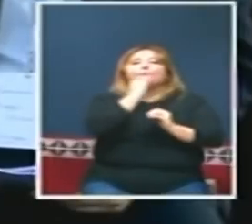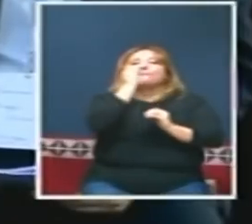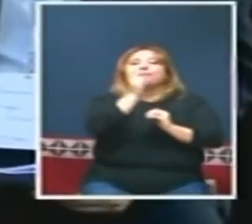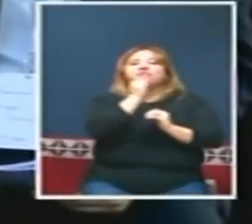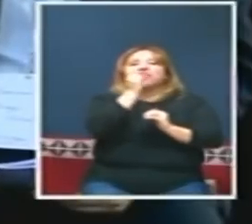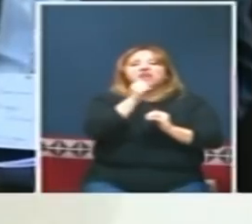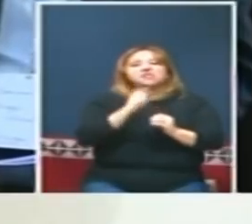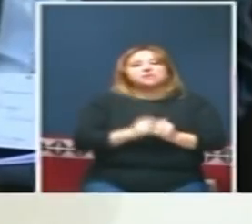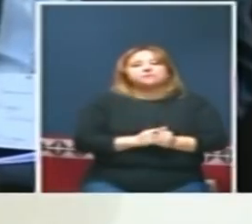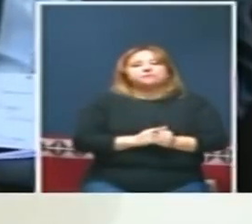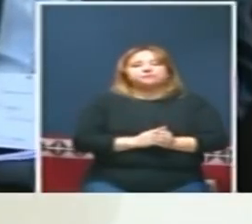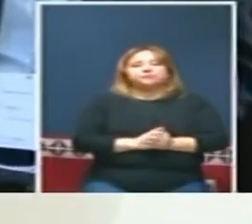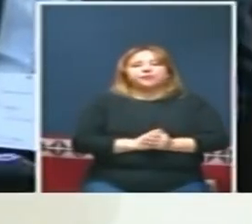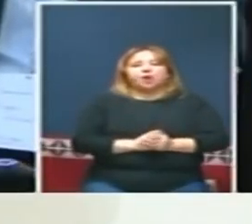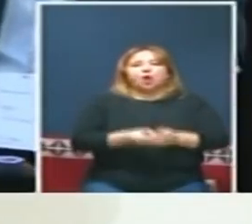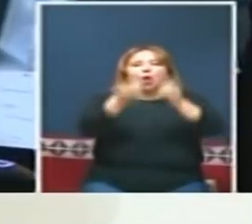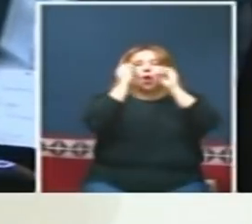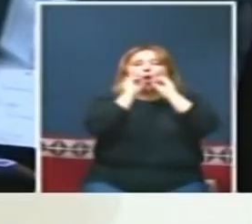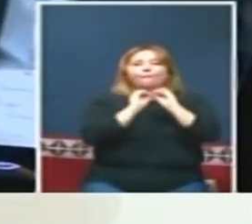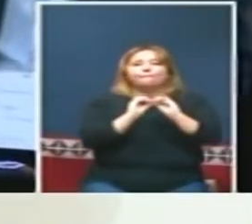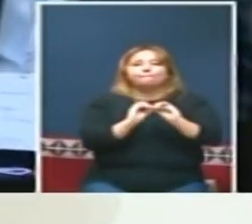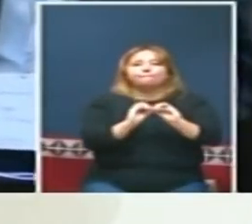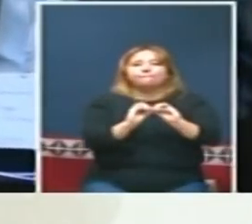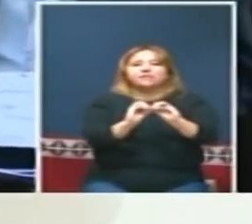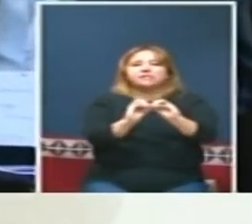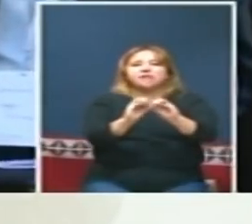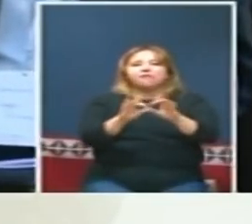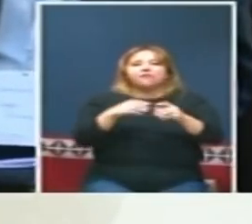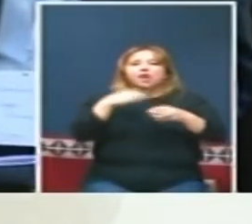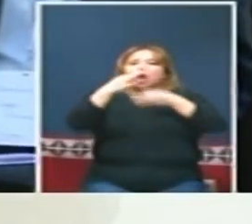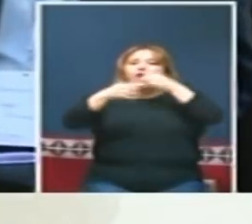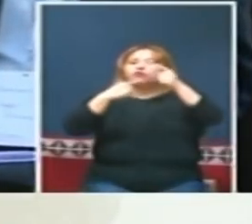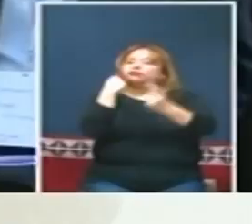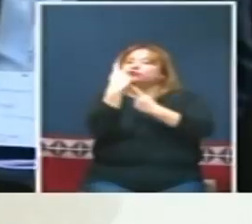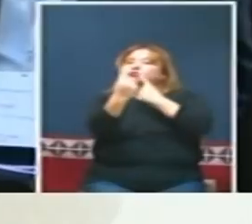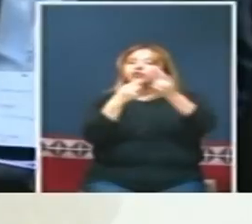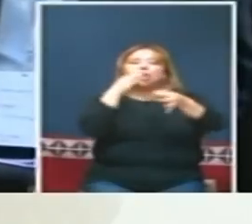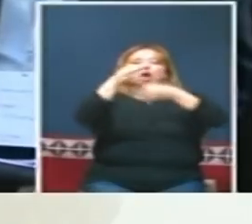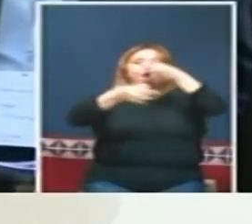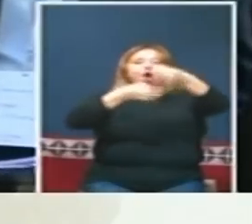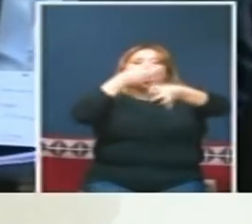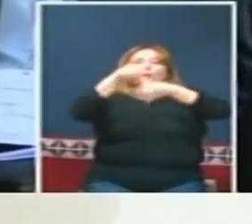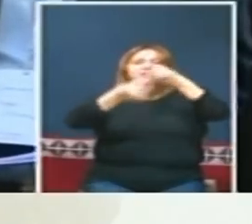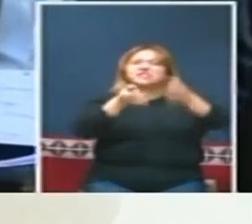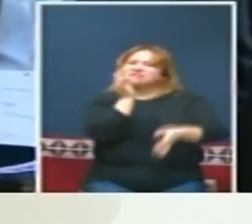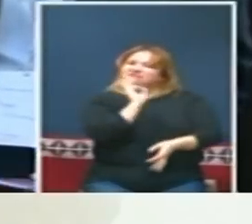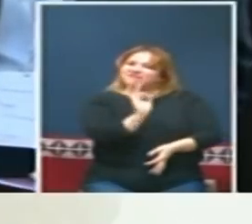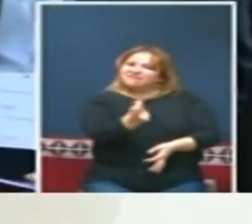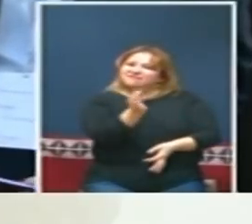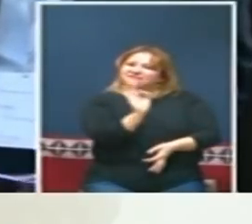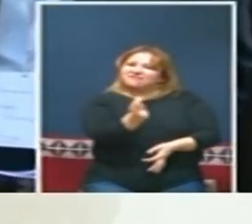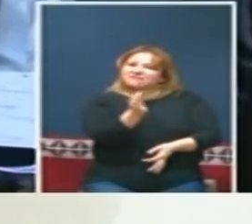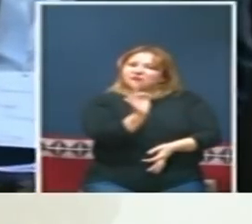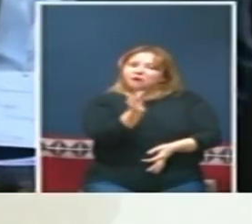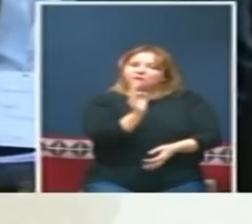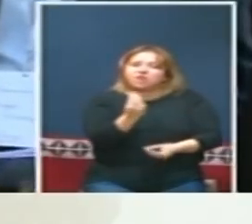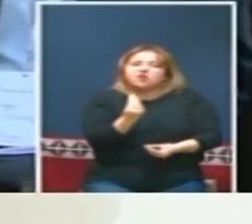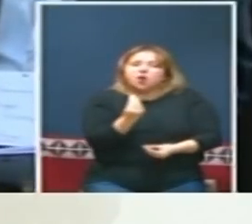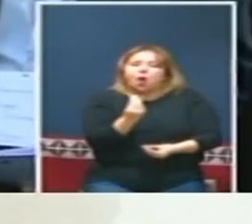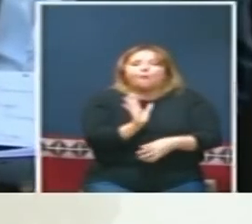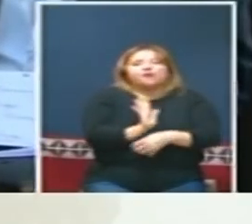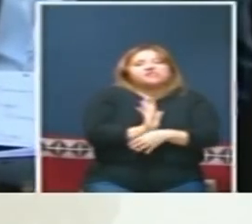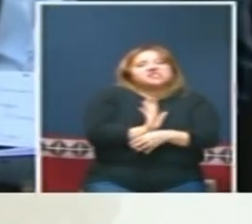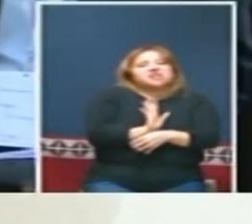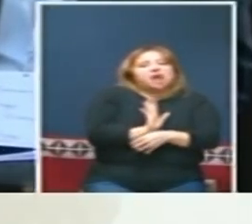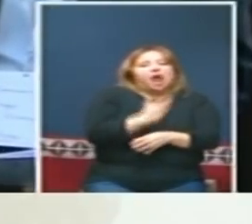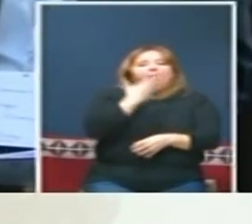te parece, vamos. Comenzamos ya el diálogo con las personas que saben perfectamente de qué se trata cuando